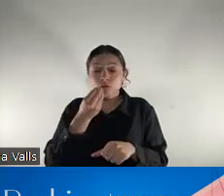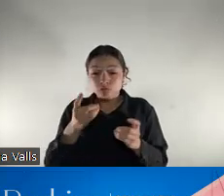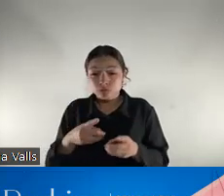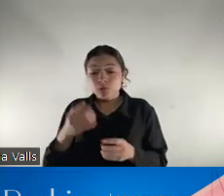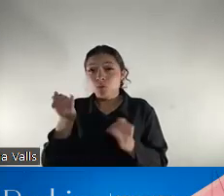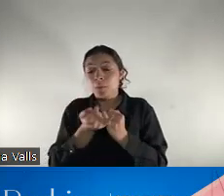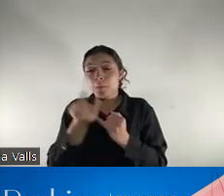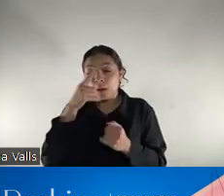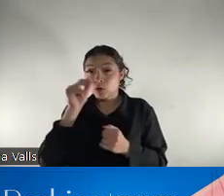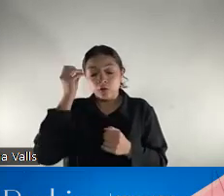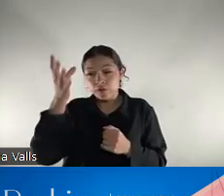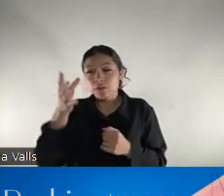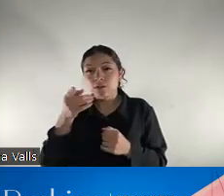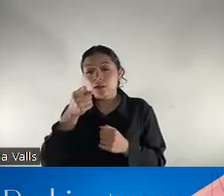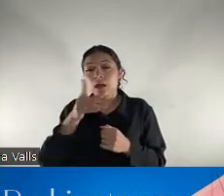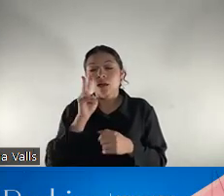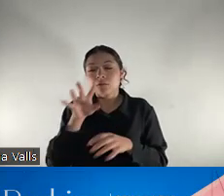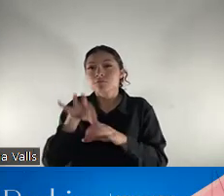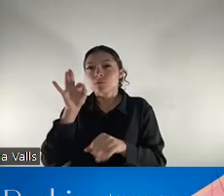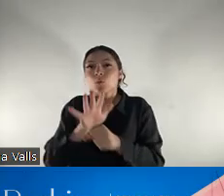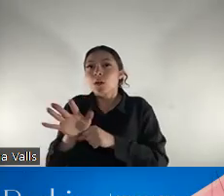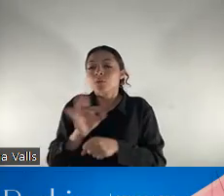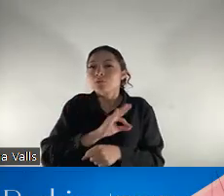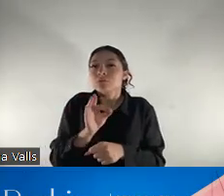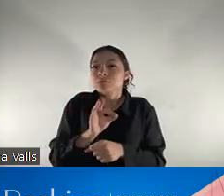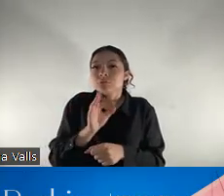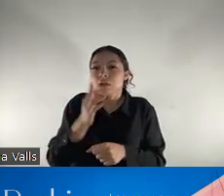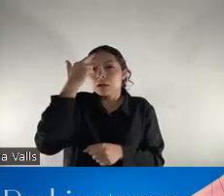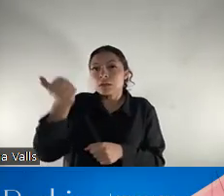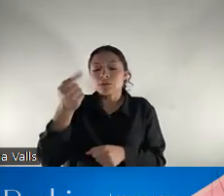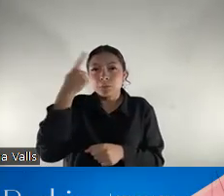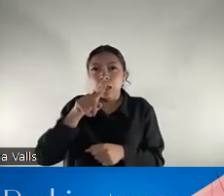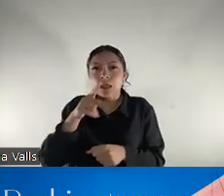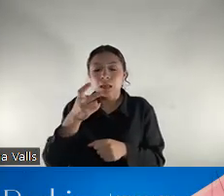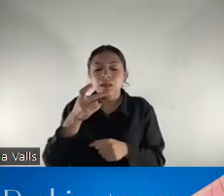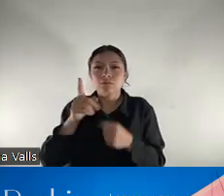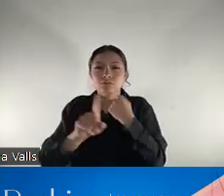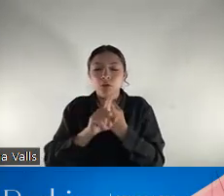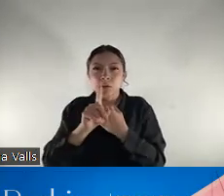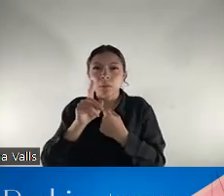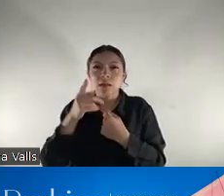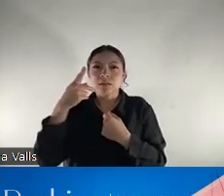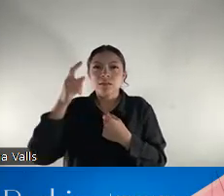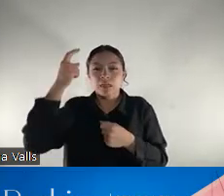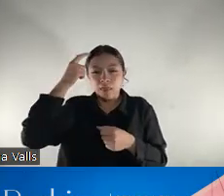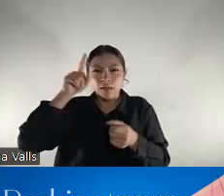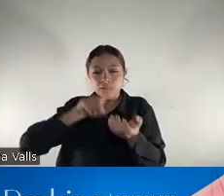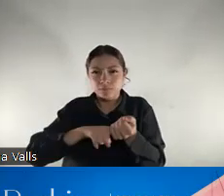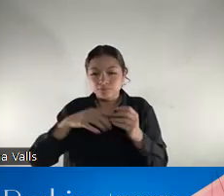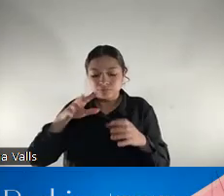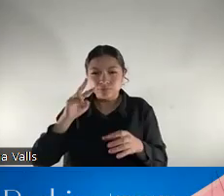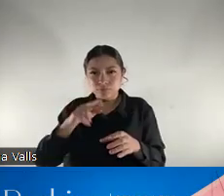que buscar la causa, una posible causa de los trastornos del neurodesarrollo. Y una evaluación psicosocial en